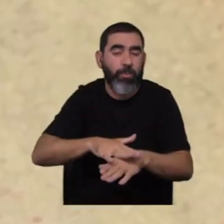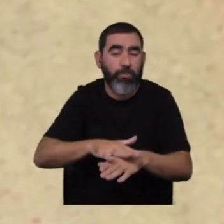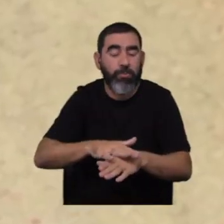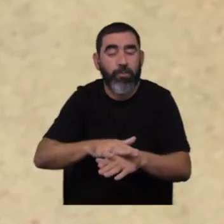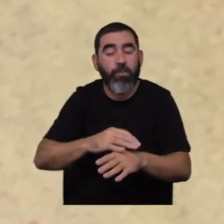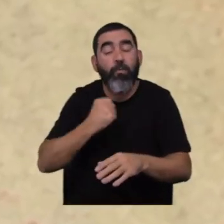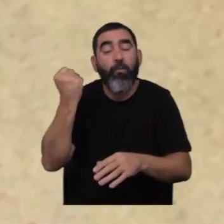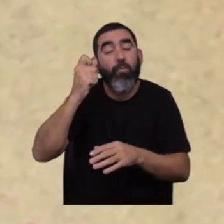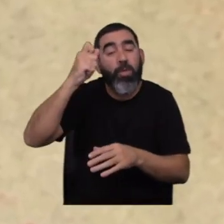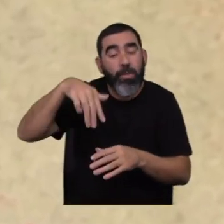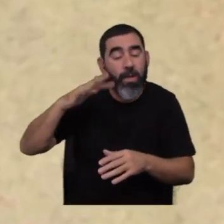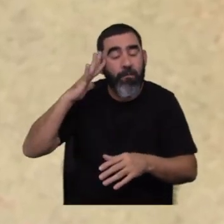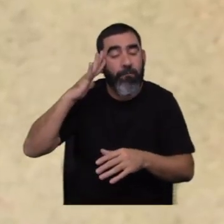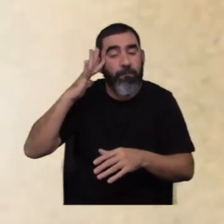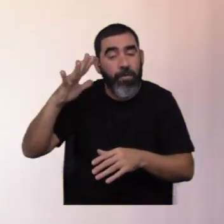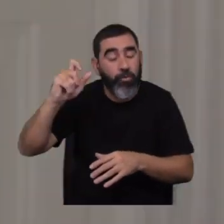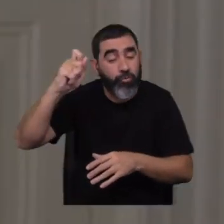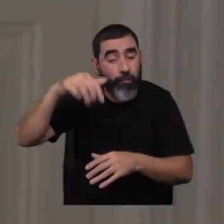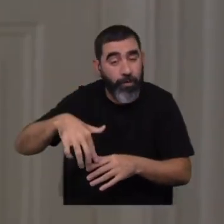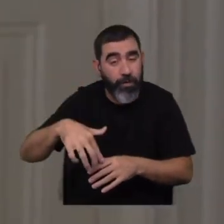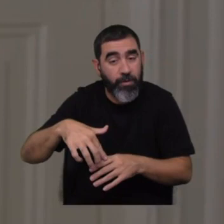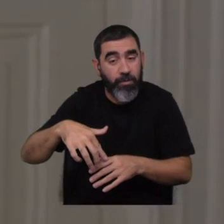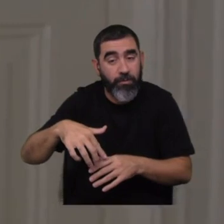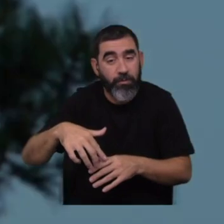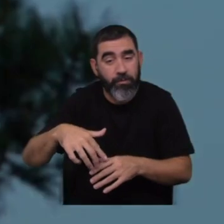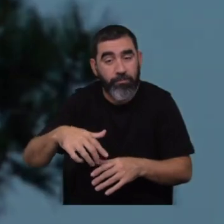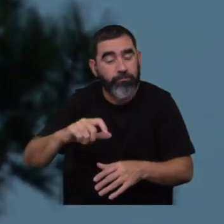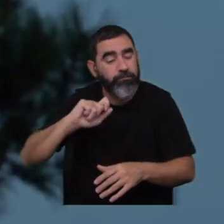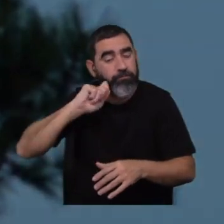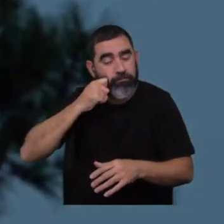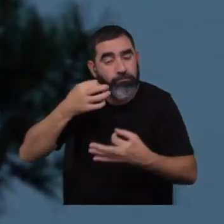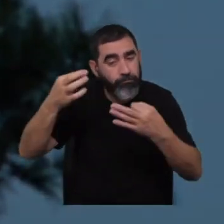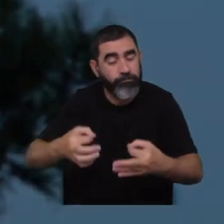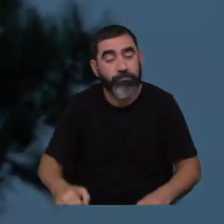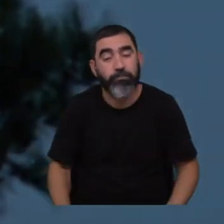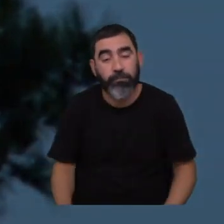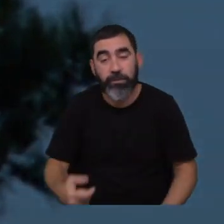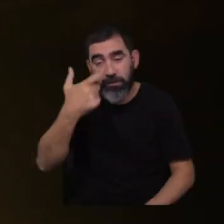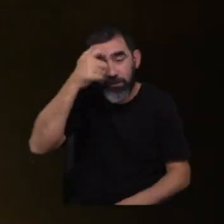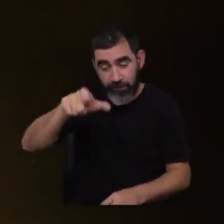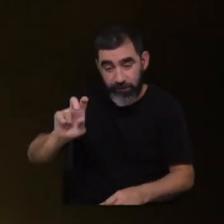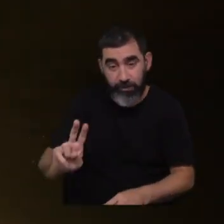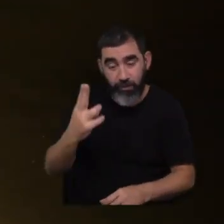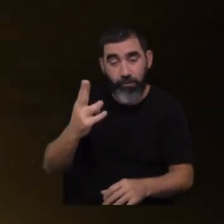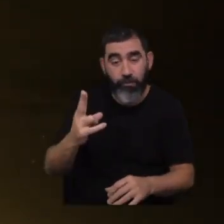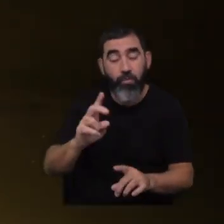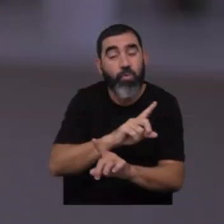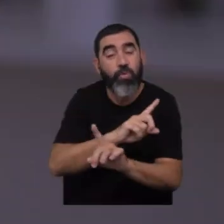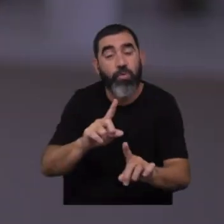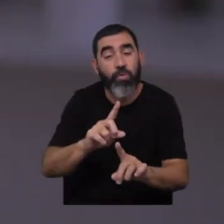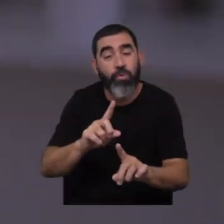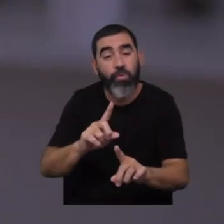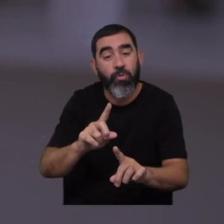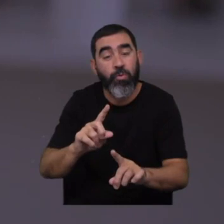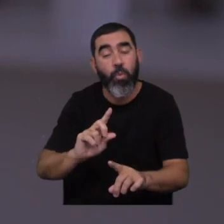plan, la filosofía del plan, es un deber traerlo. Tener científicos en el Uruguay no es un lujo,